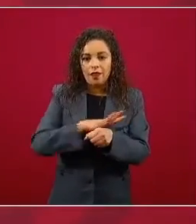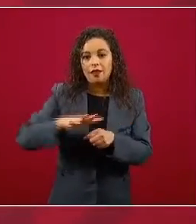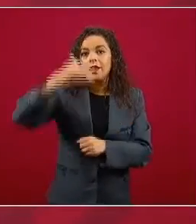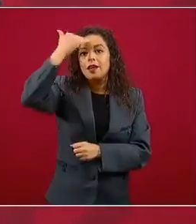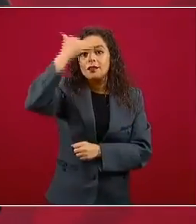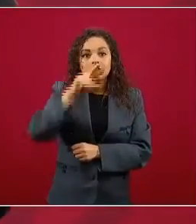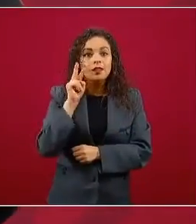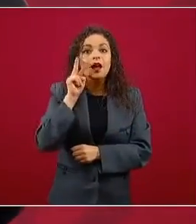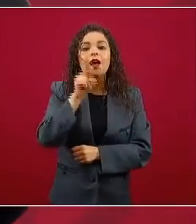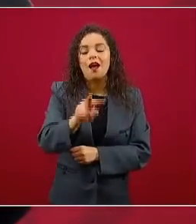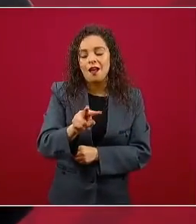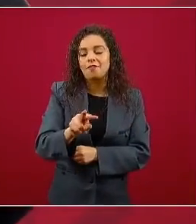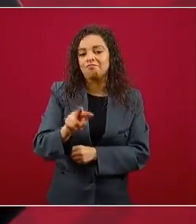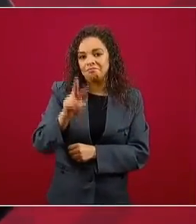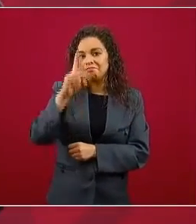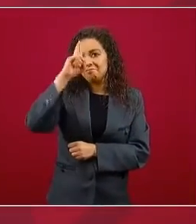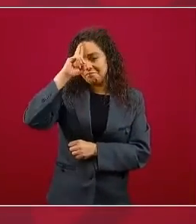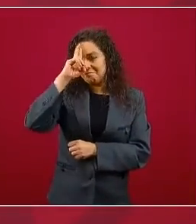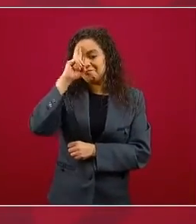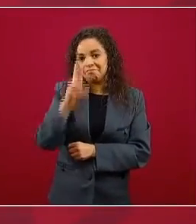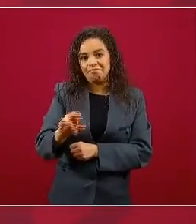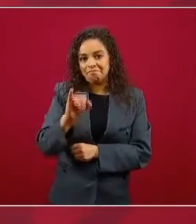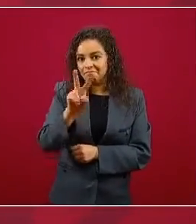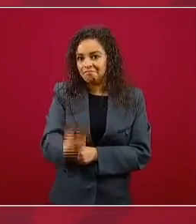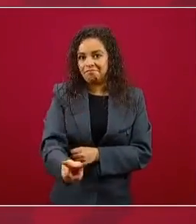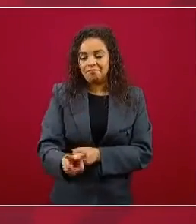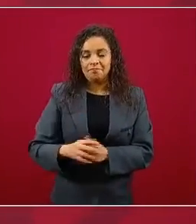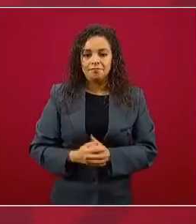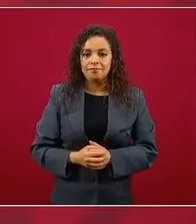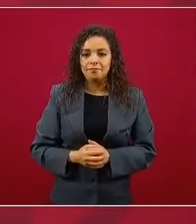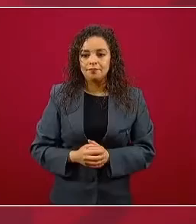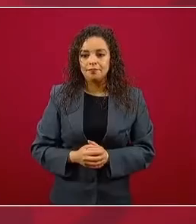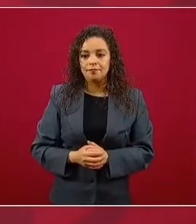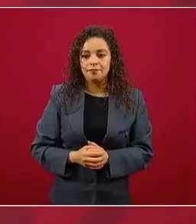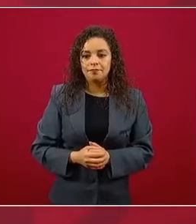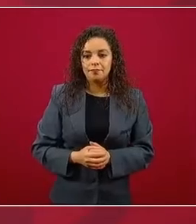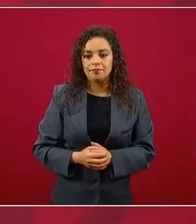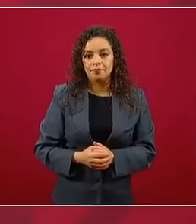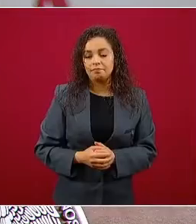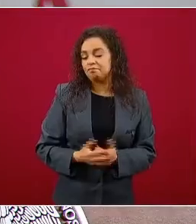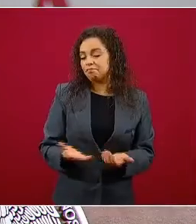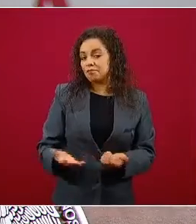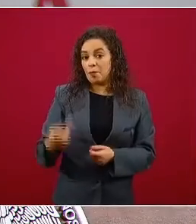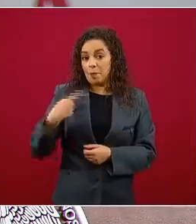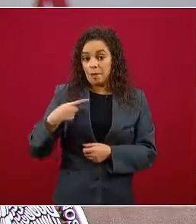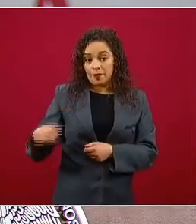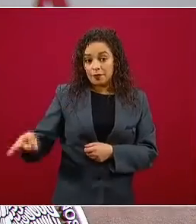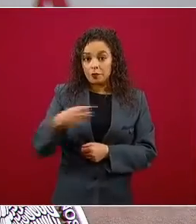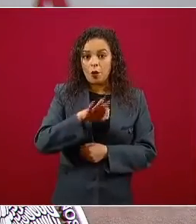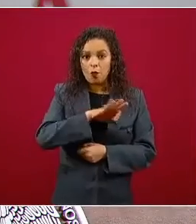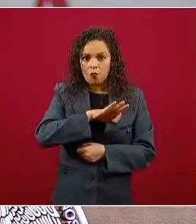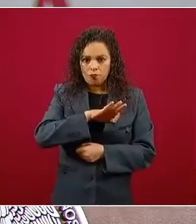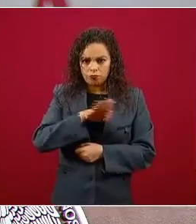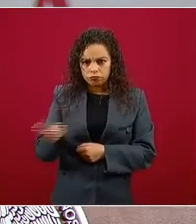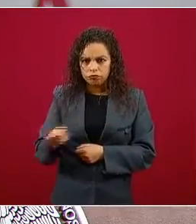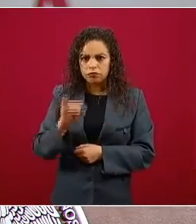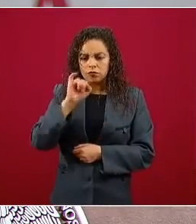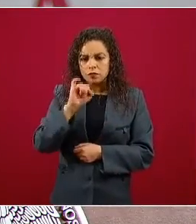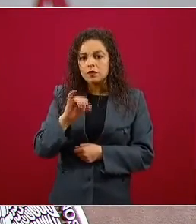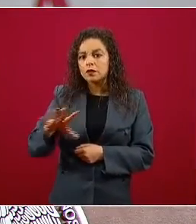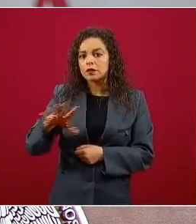Y el que la gente tenga acceso a la educación, a la